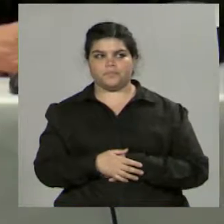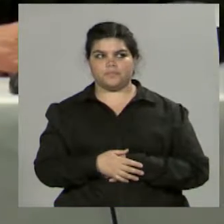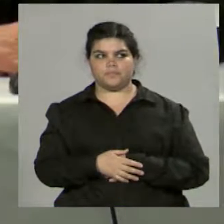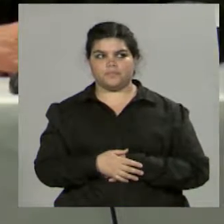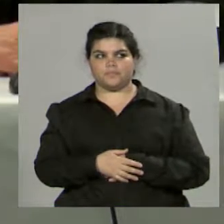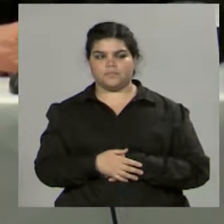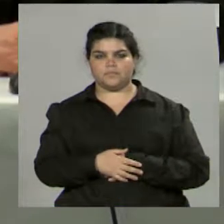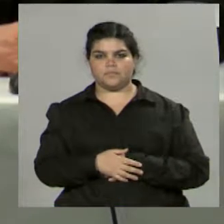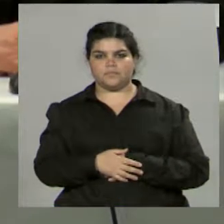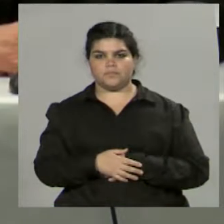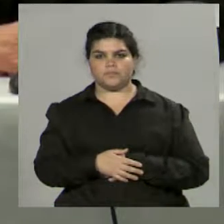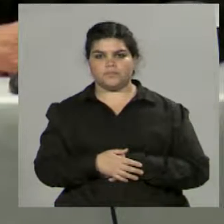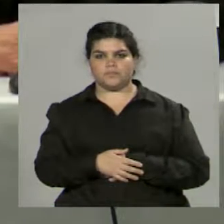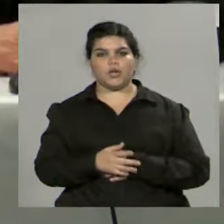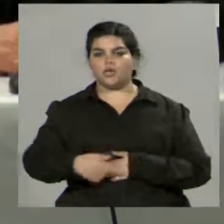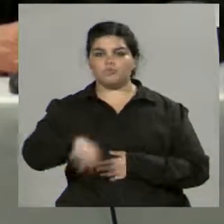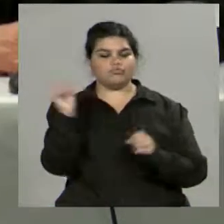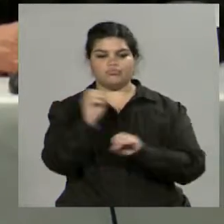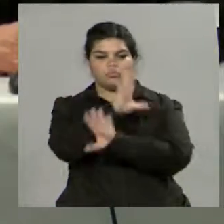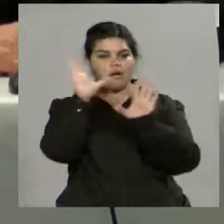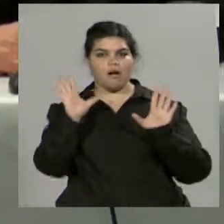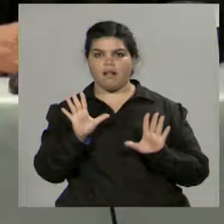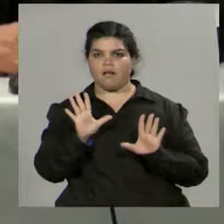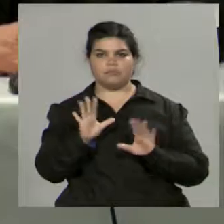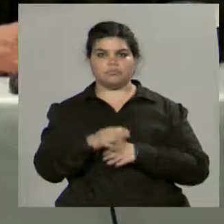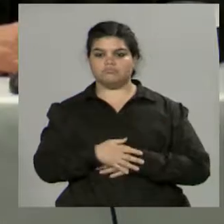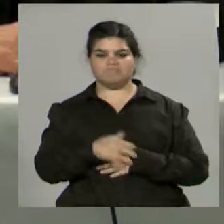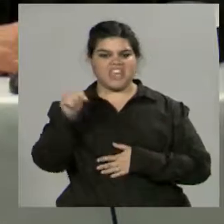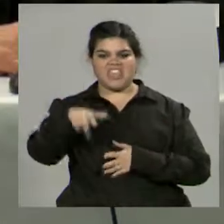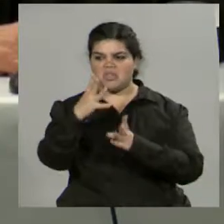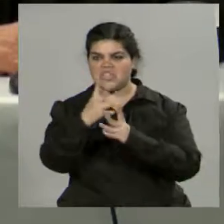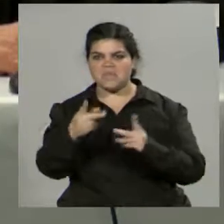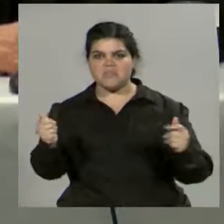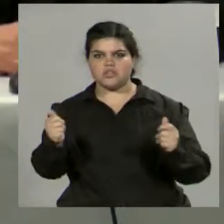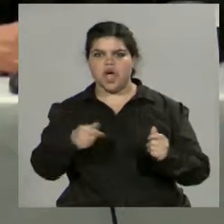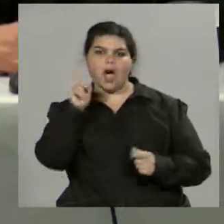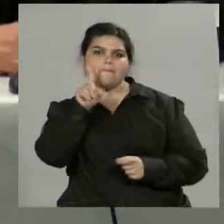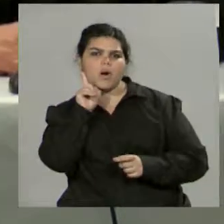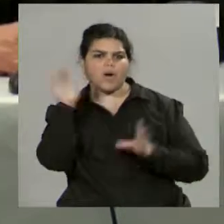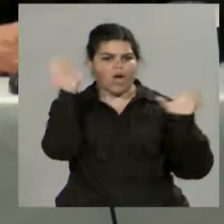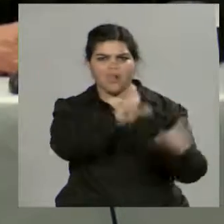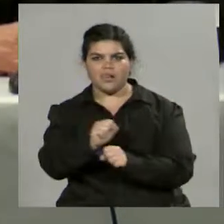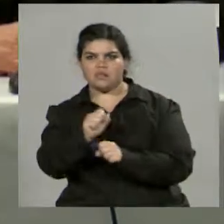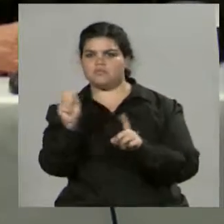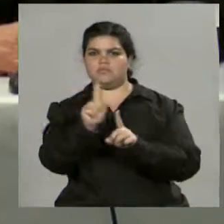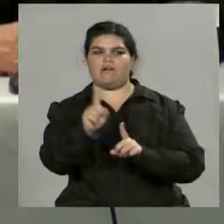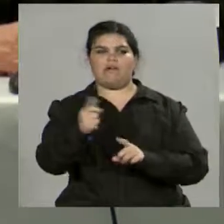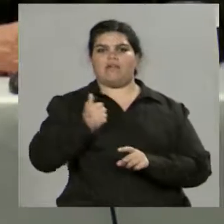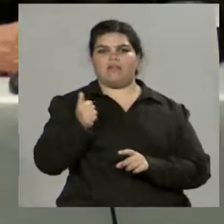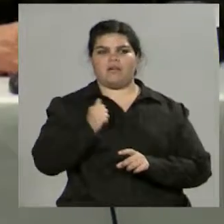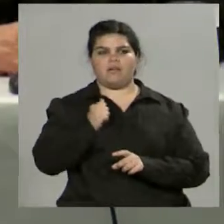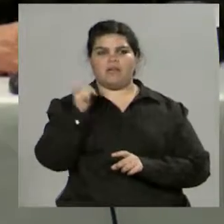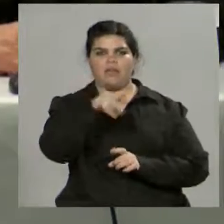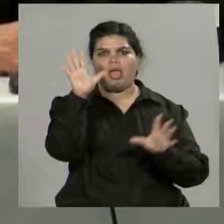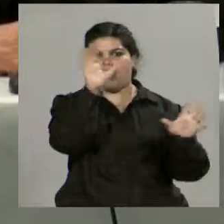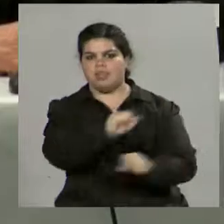Nosotros estamos bien claros que esto no ha sido una desaparición forzosa, que la gendarmería no ha detenido en el